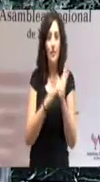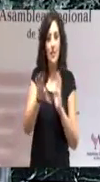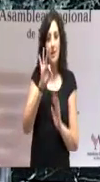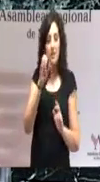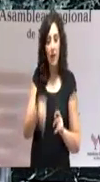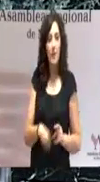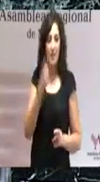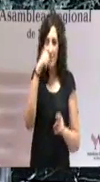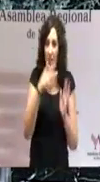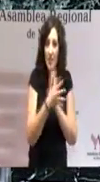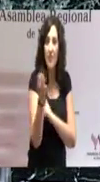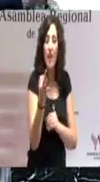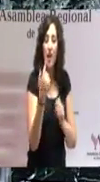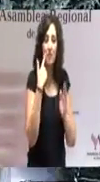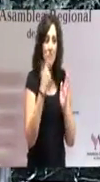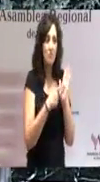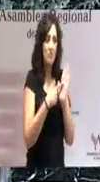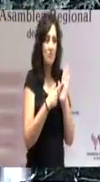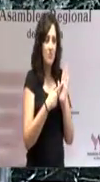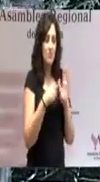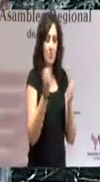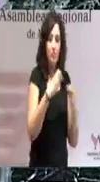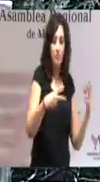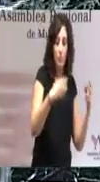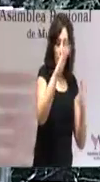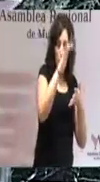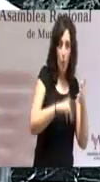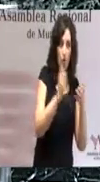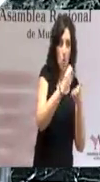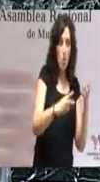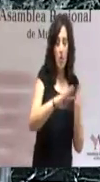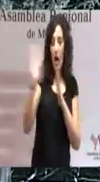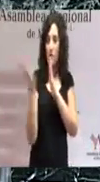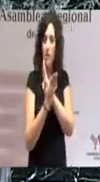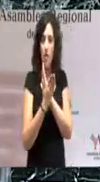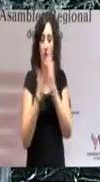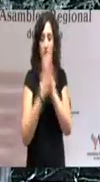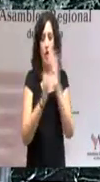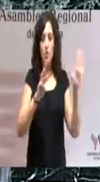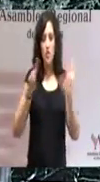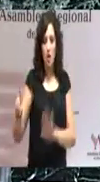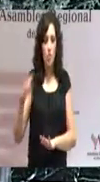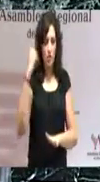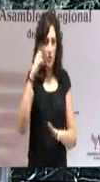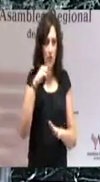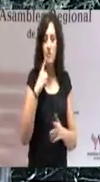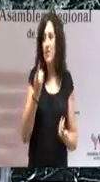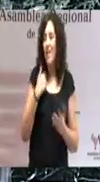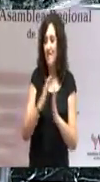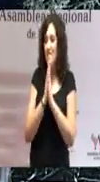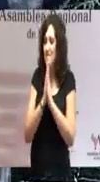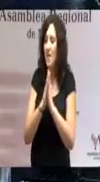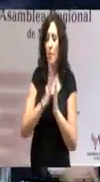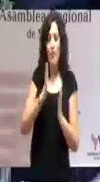¿Sabe lo que significa esto? La decisión judicial que archiva esto. 81. Señor presidente, le ruego que vaya